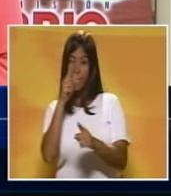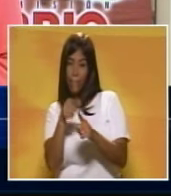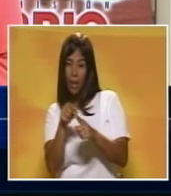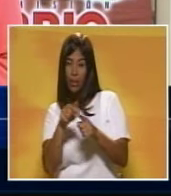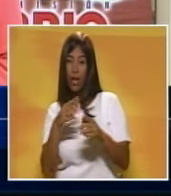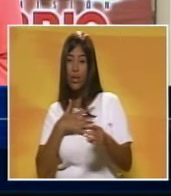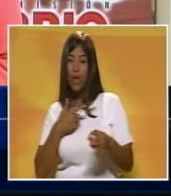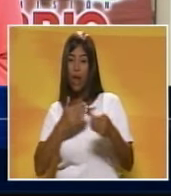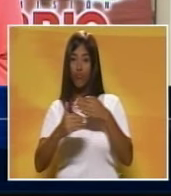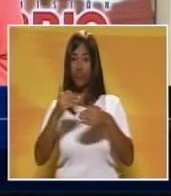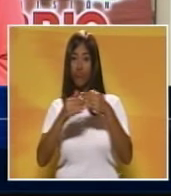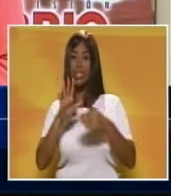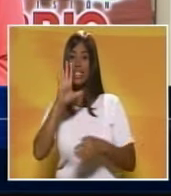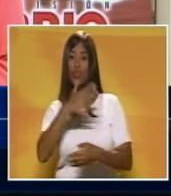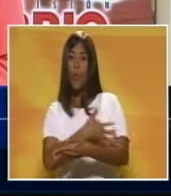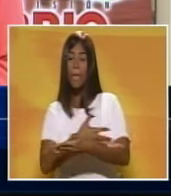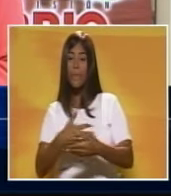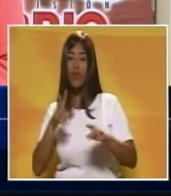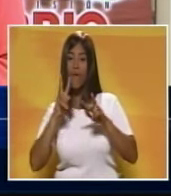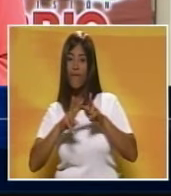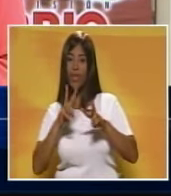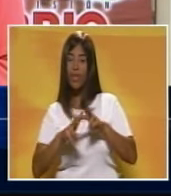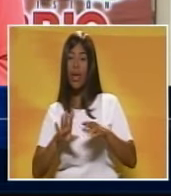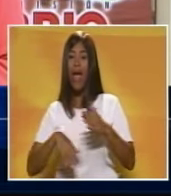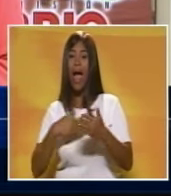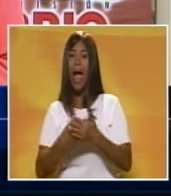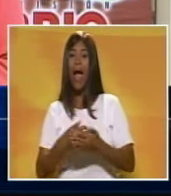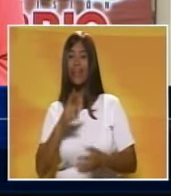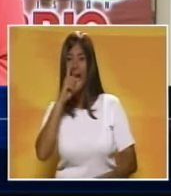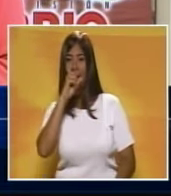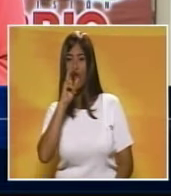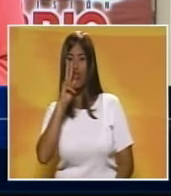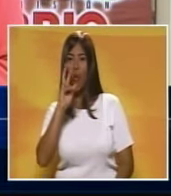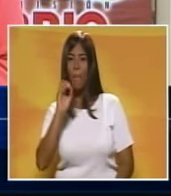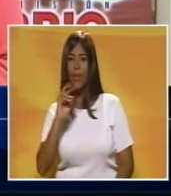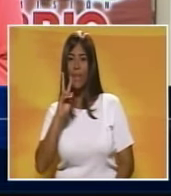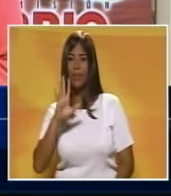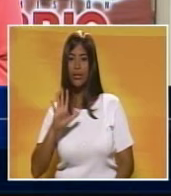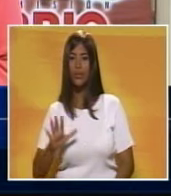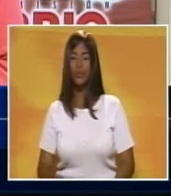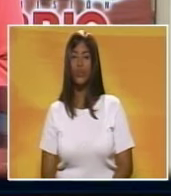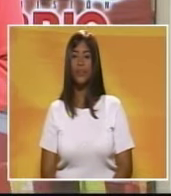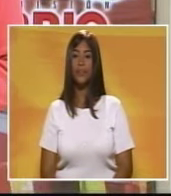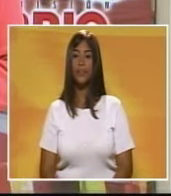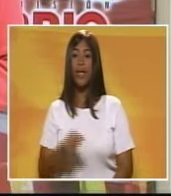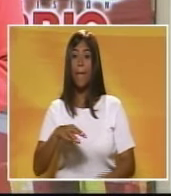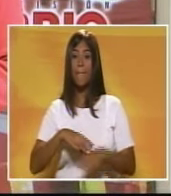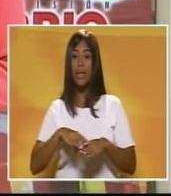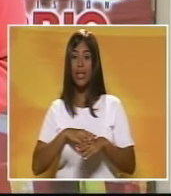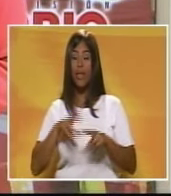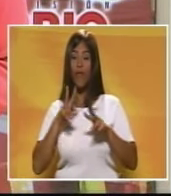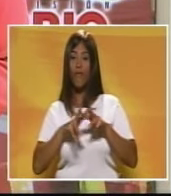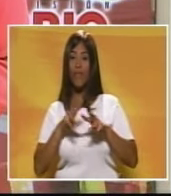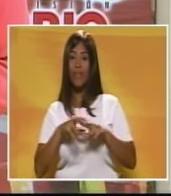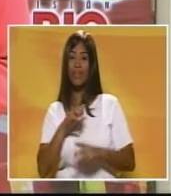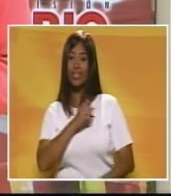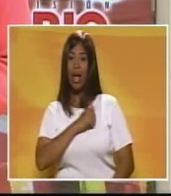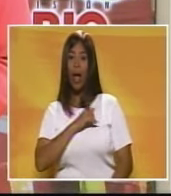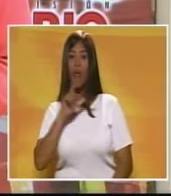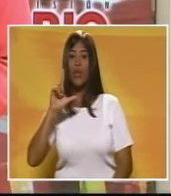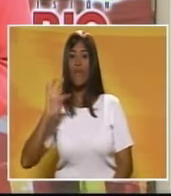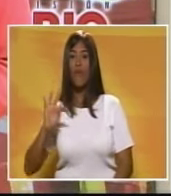un total de 5 millones de viviendas hasta el año 2025. Desde el Ministerio de Hábitat y Vivienda en Chacao, Liz